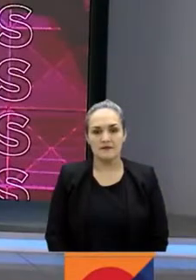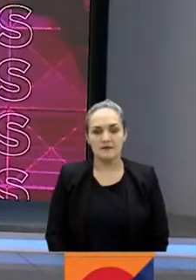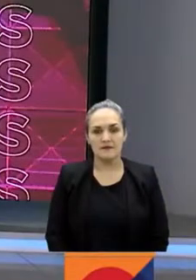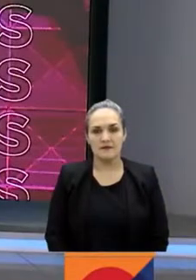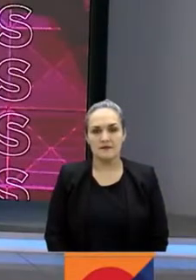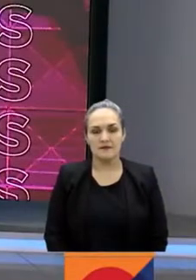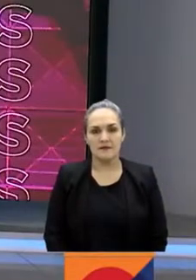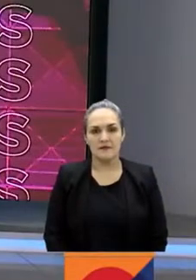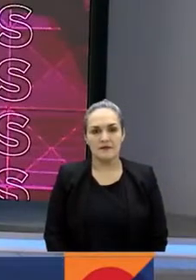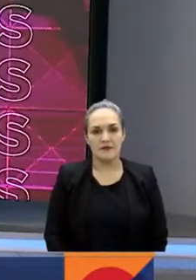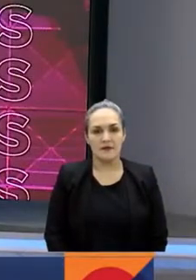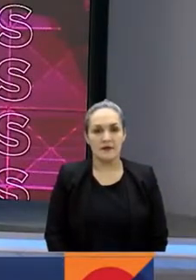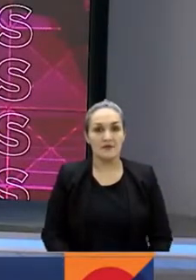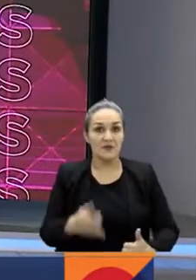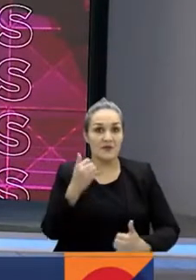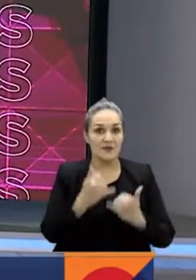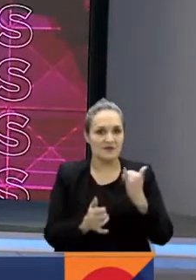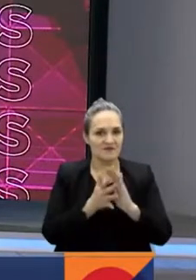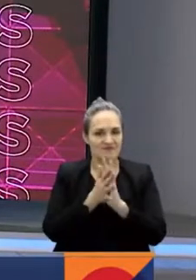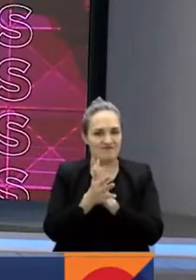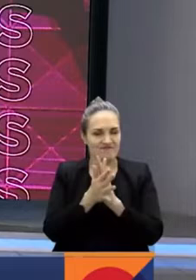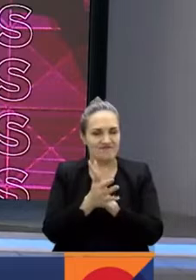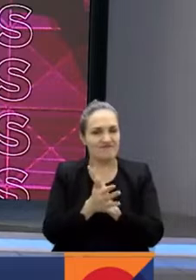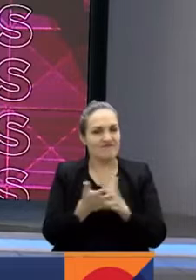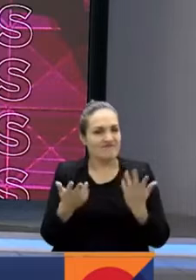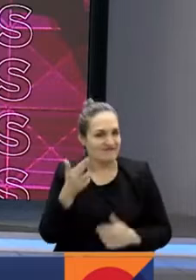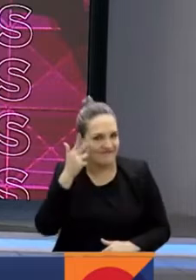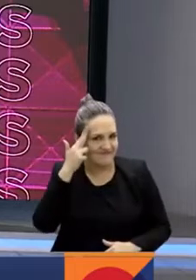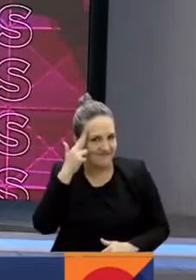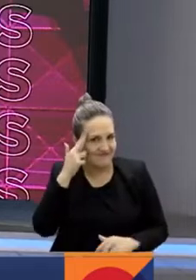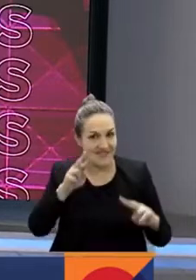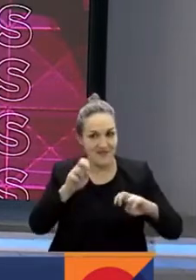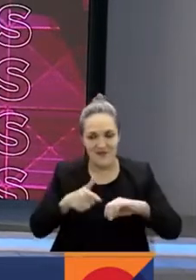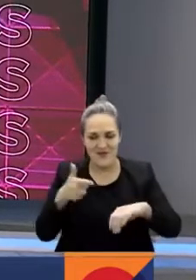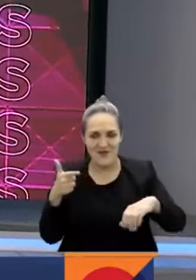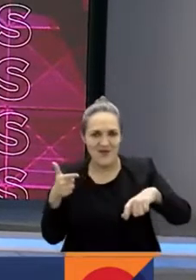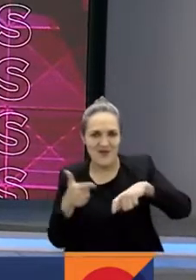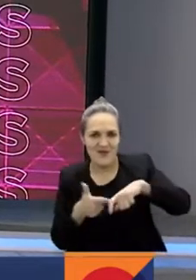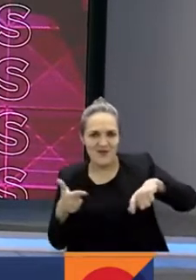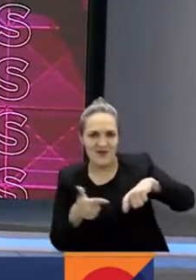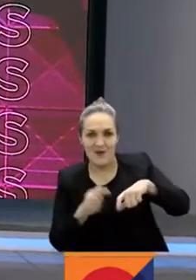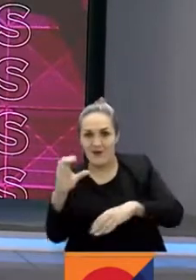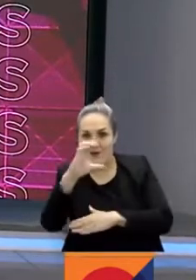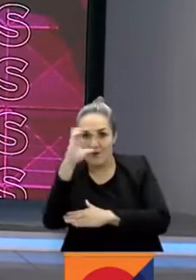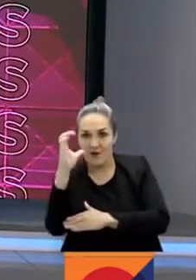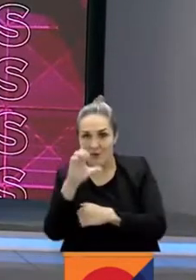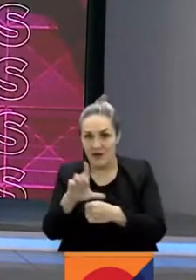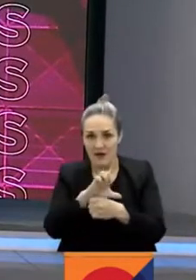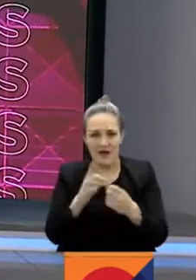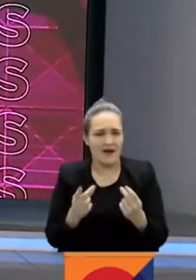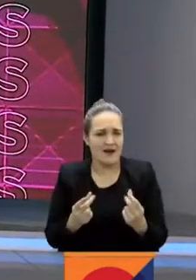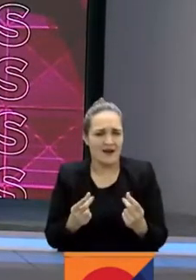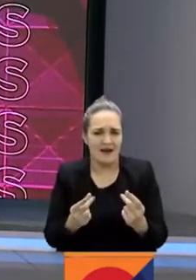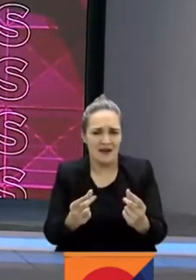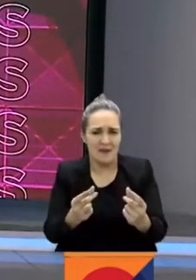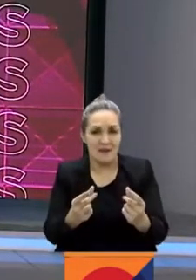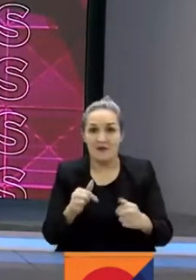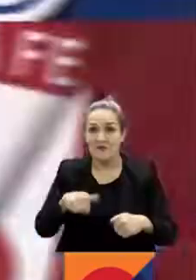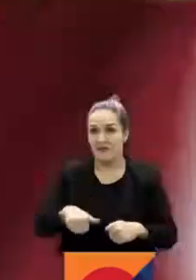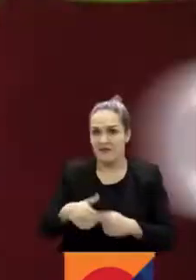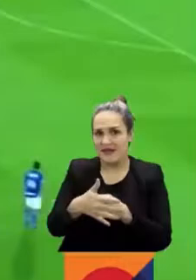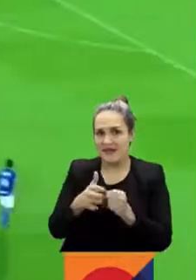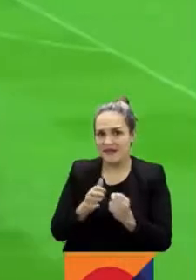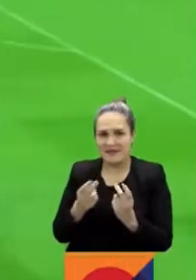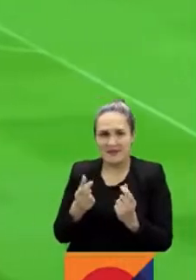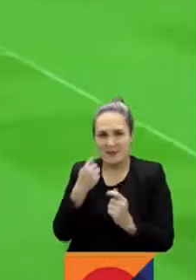Y al cierre nos podemos despedir, obviamente, con nuestro festival de goles de la Liga Colombiana. Por eso rápidamente, al mejor estilo de RTVC,